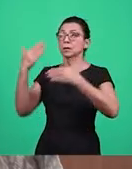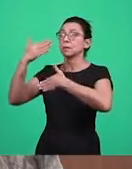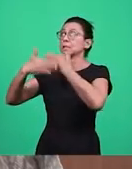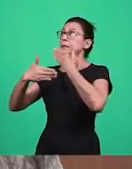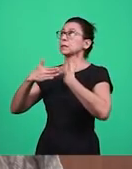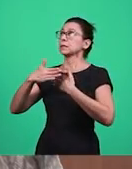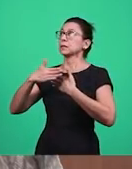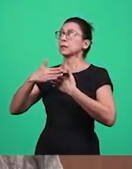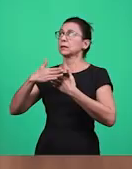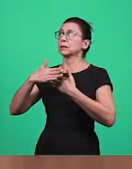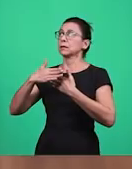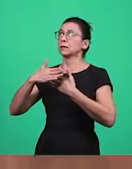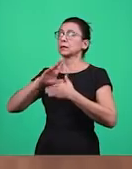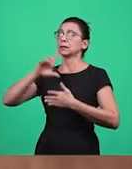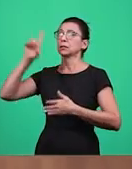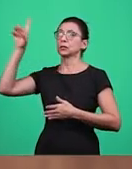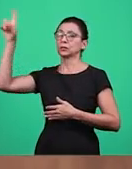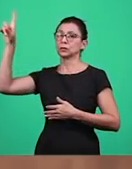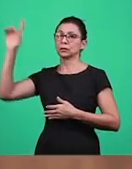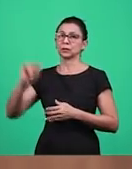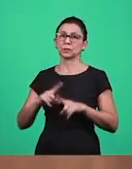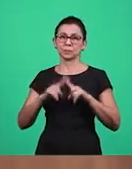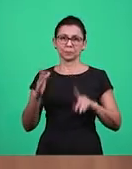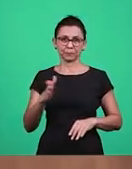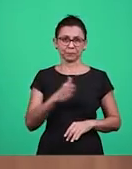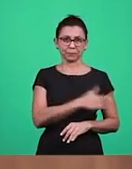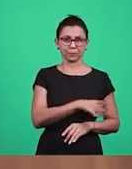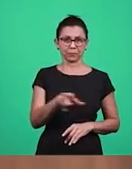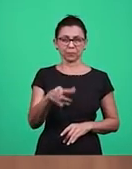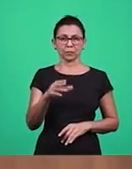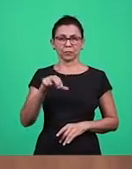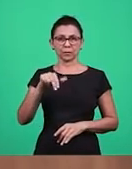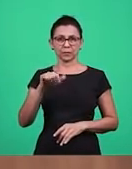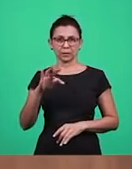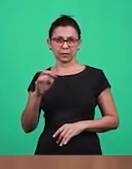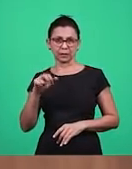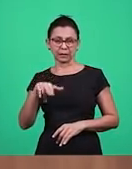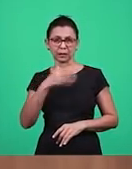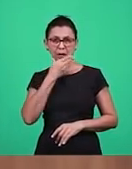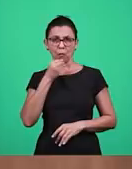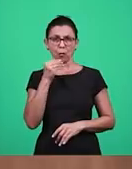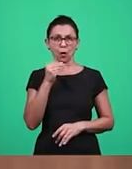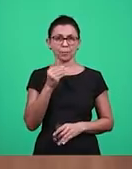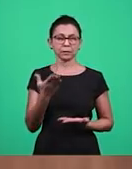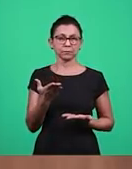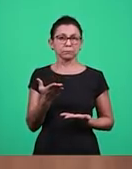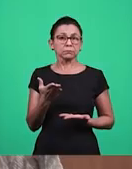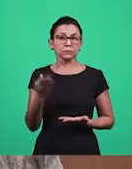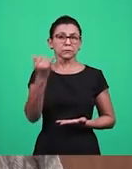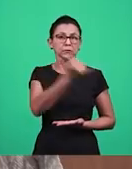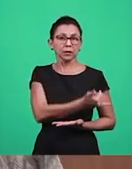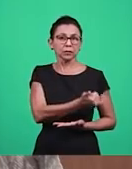contra mí, y yo no tengo dónde huir. ¿Dónde voy a huir? Del rostro